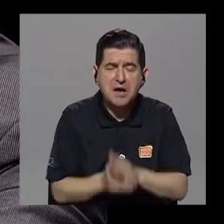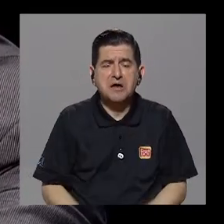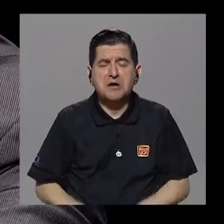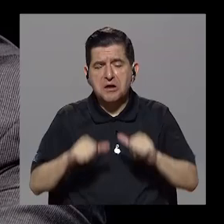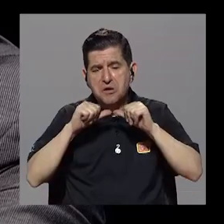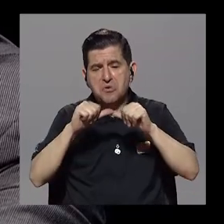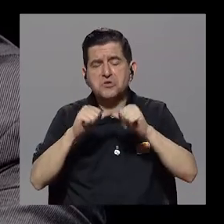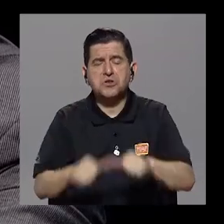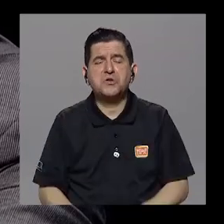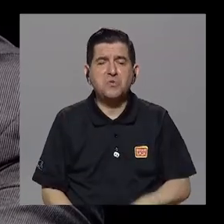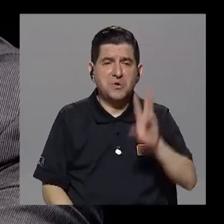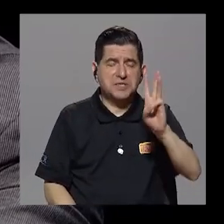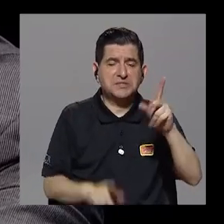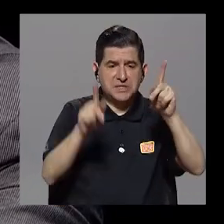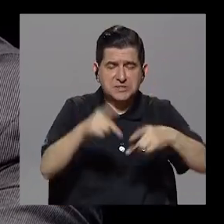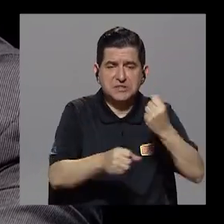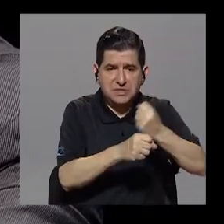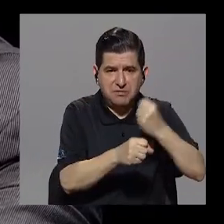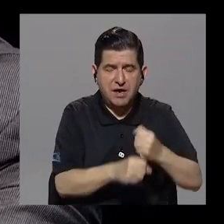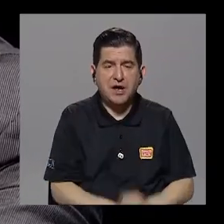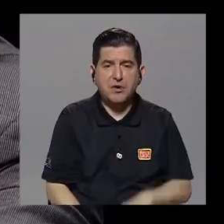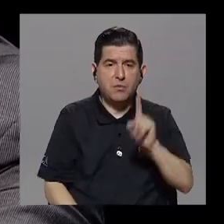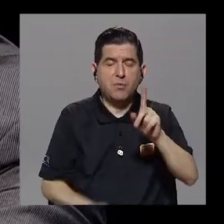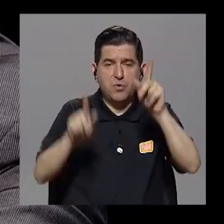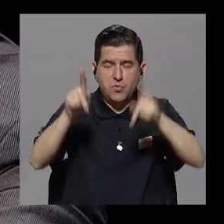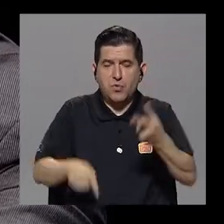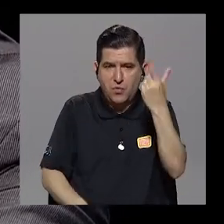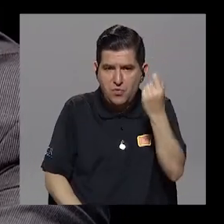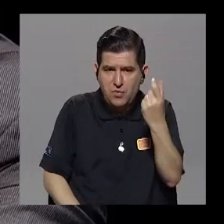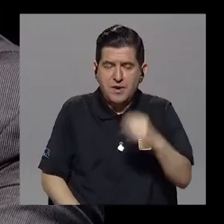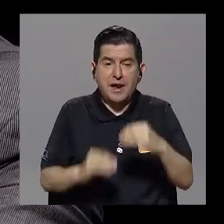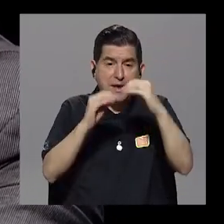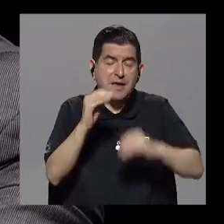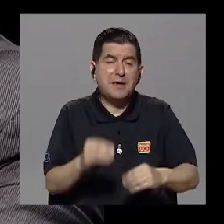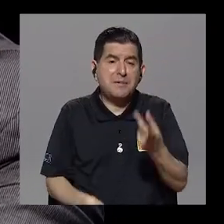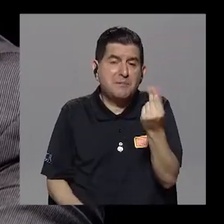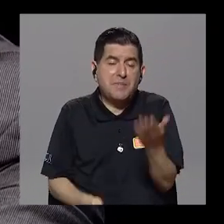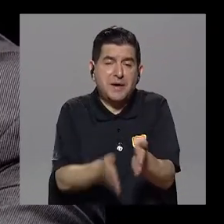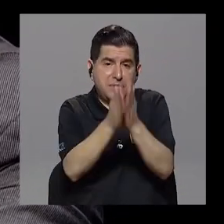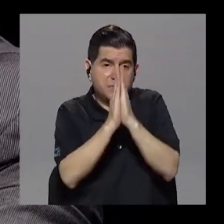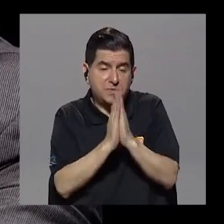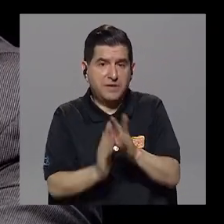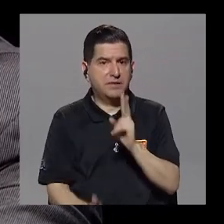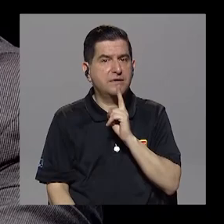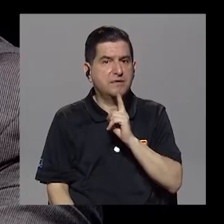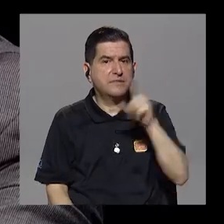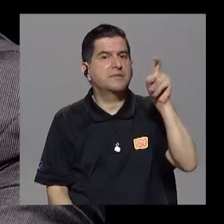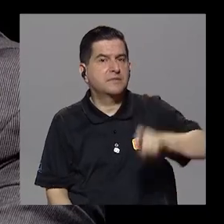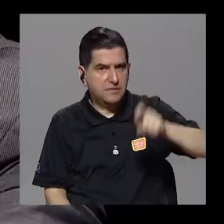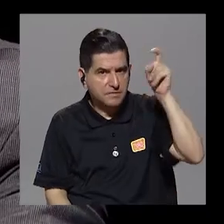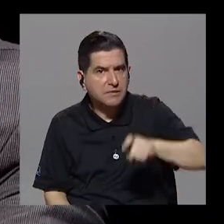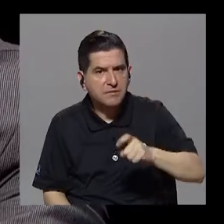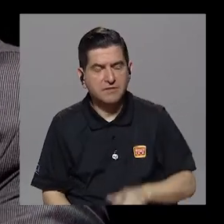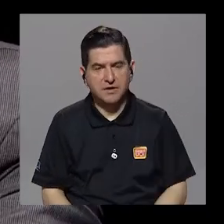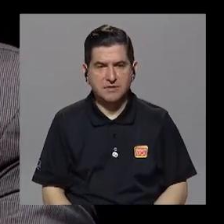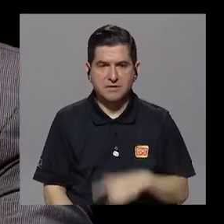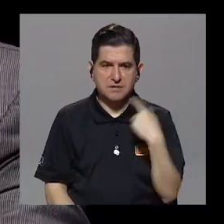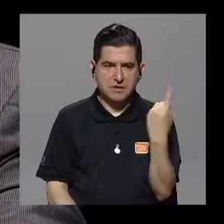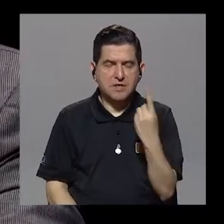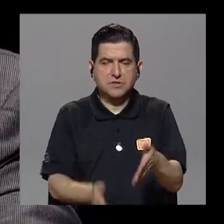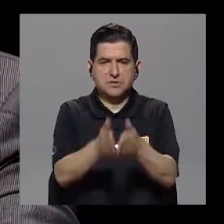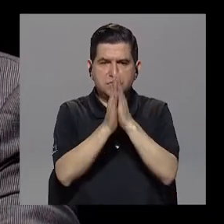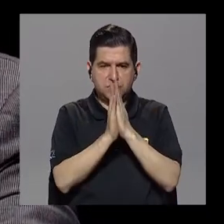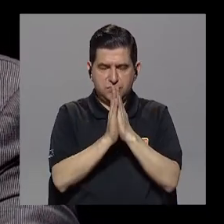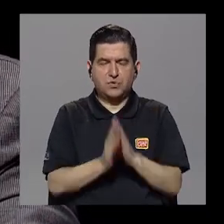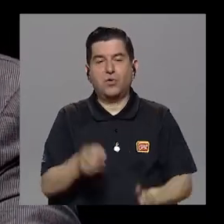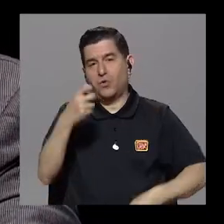aprovechemos que todavía hay 6 personas trabajando por cada pensionado y les pedimos menos dinero del que realmente se necesita, entonces solo